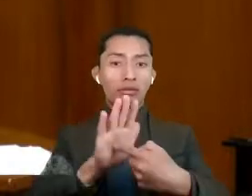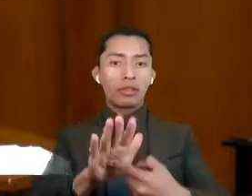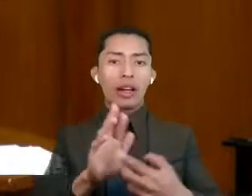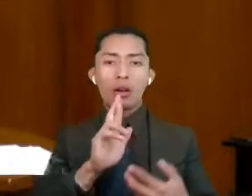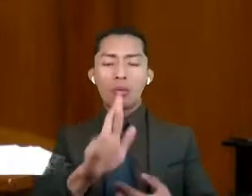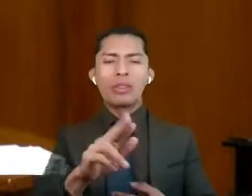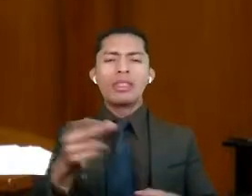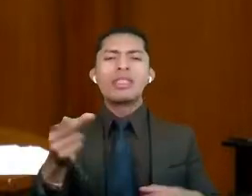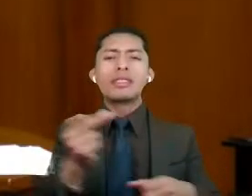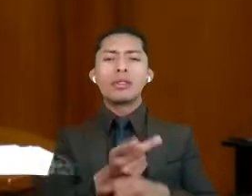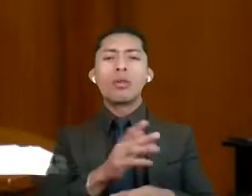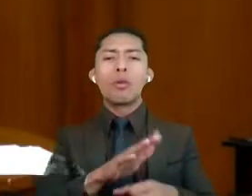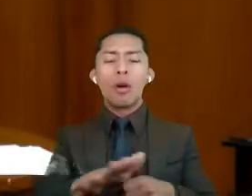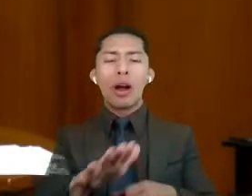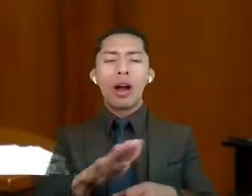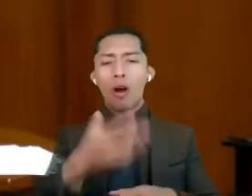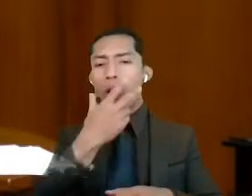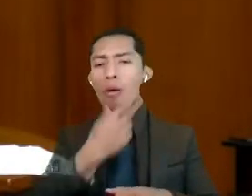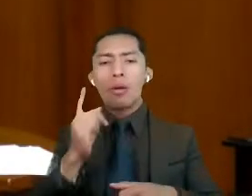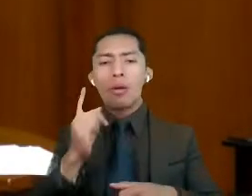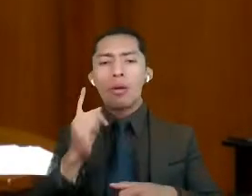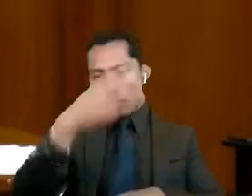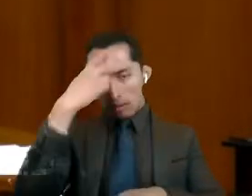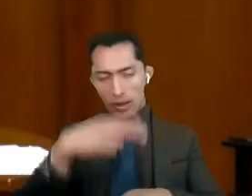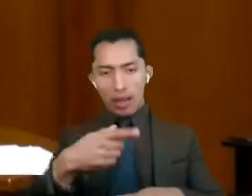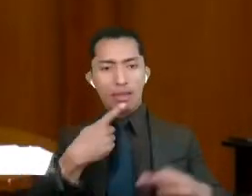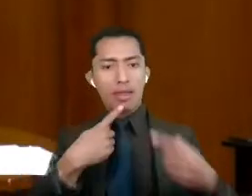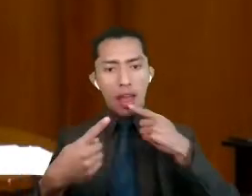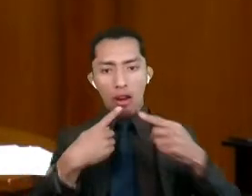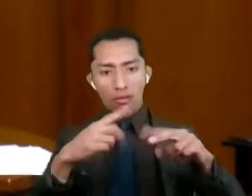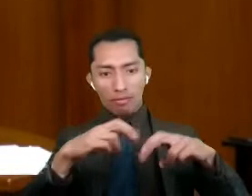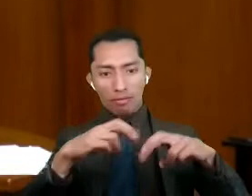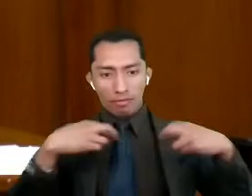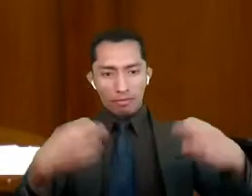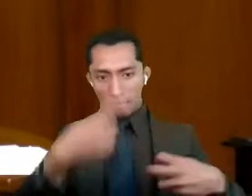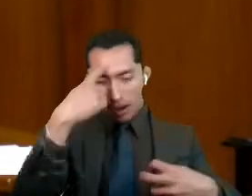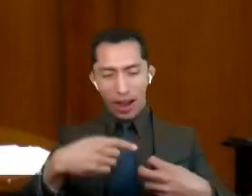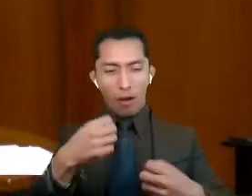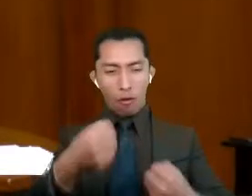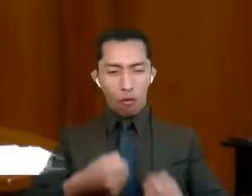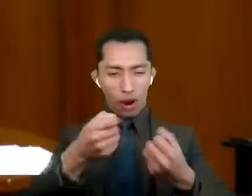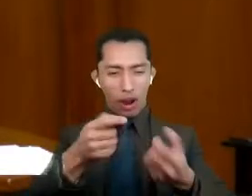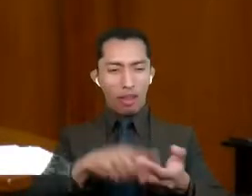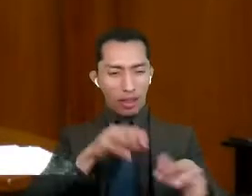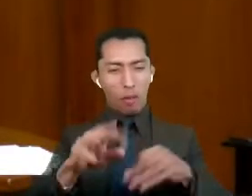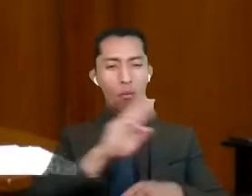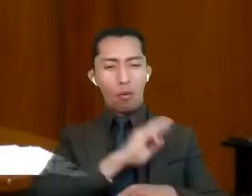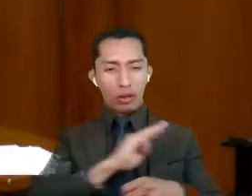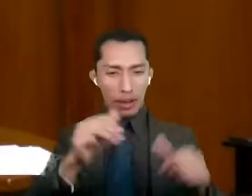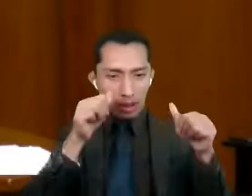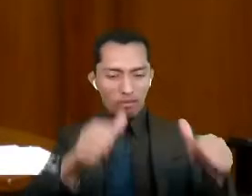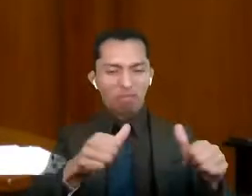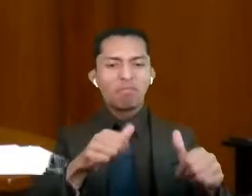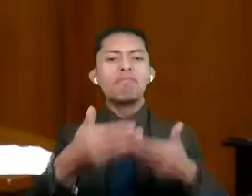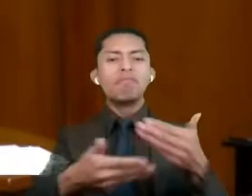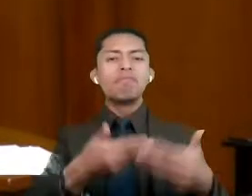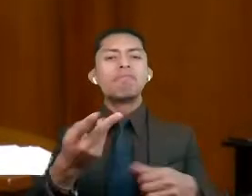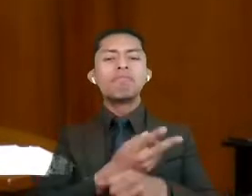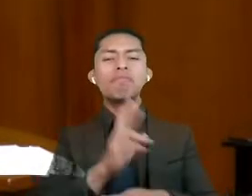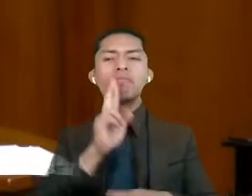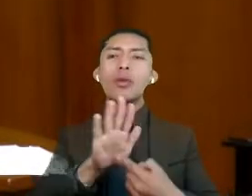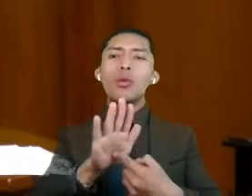a los mexiquenses las mesas de fortalecimiento y los temas pendientes y de qué manera se